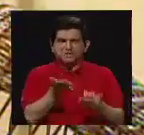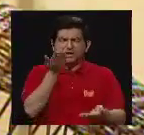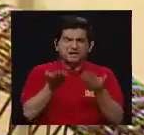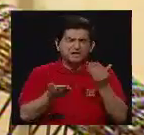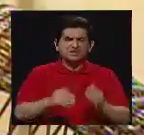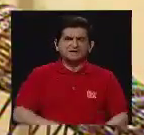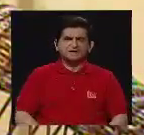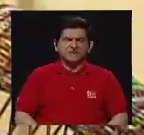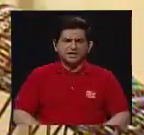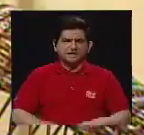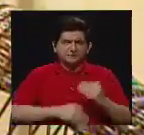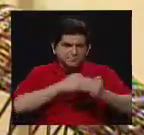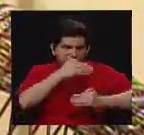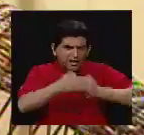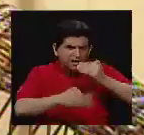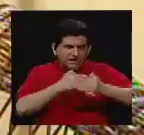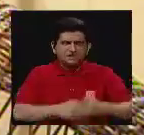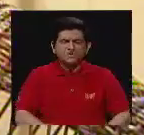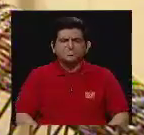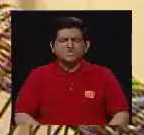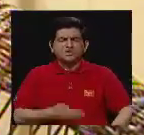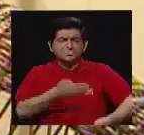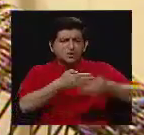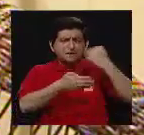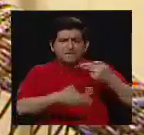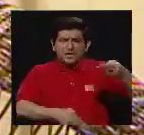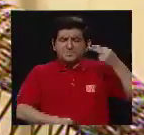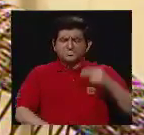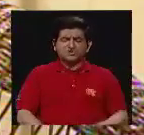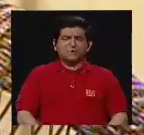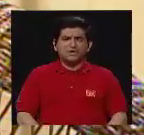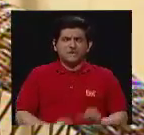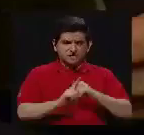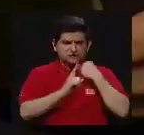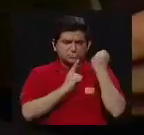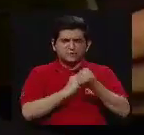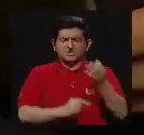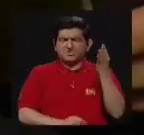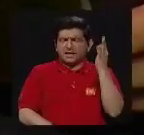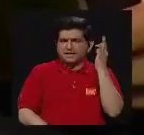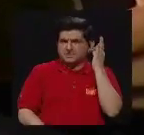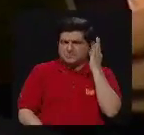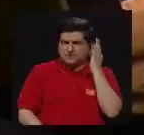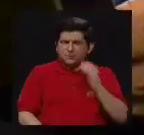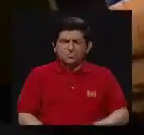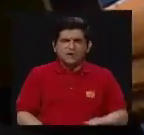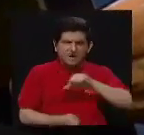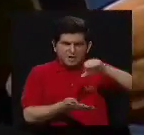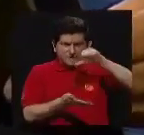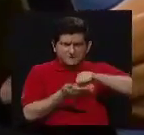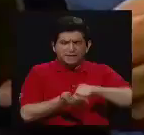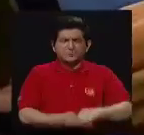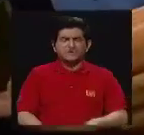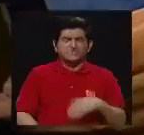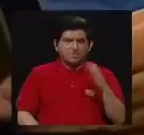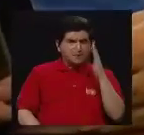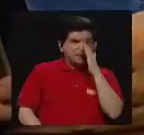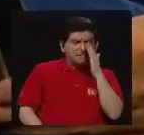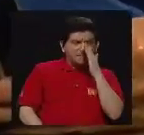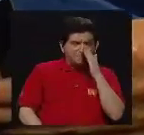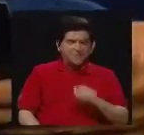que pudieron haber surgido durante la prehistoria sociedades matricéntricas en las que las mujeres eran